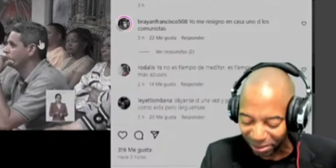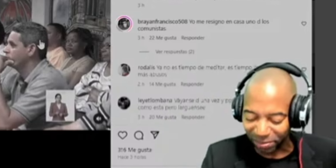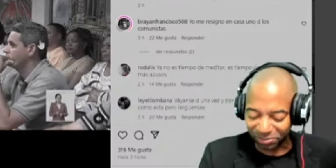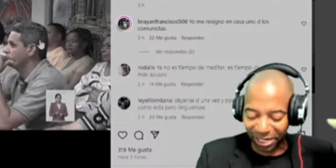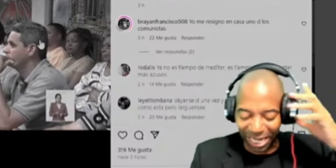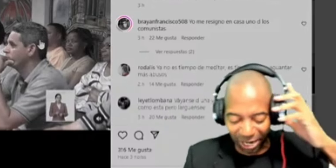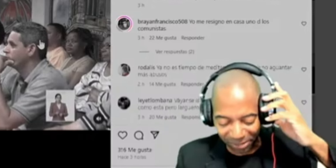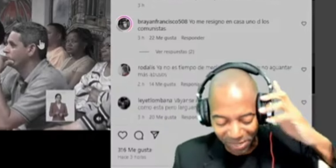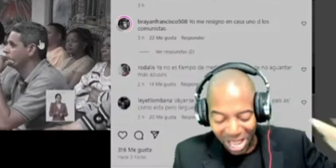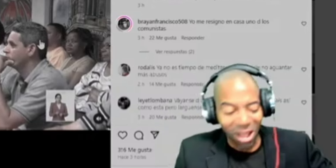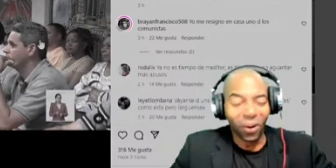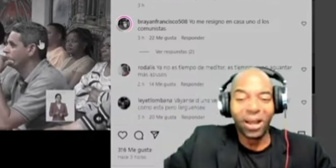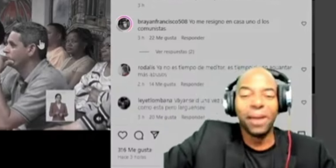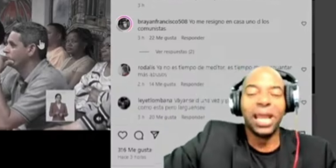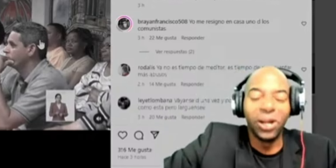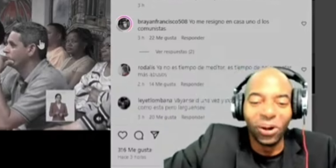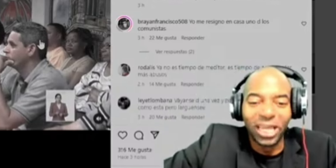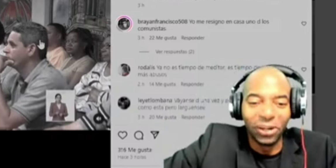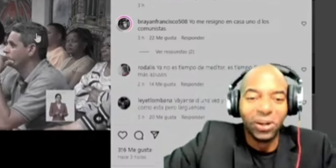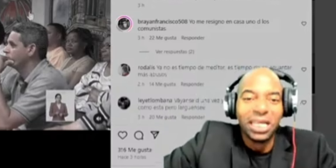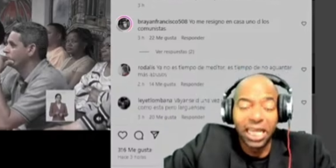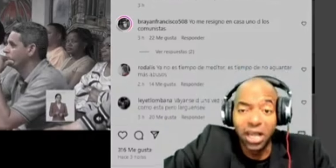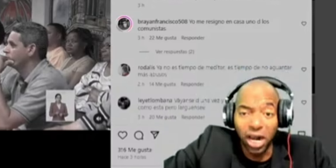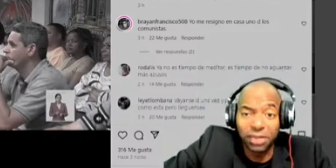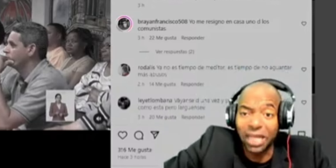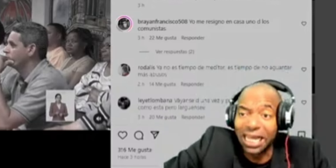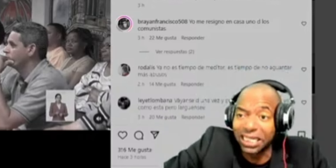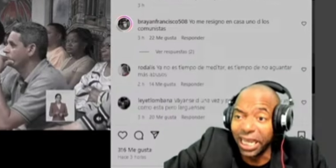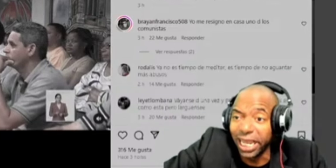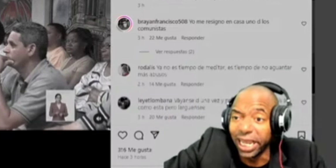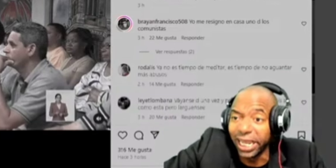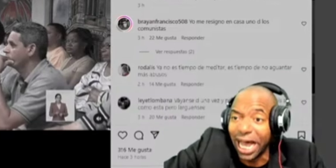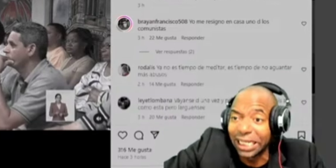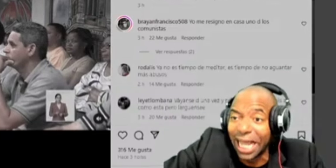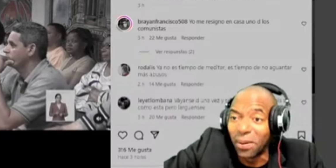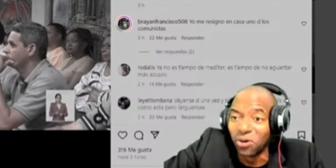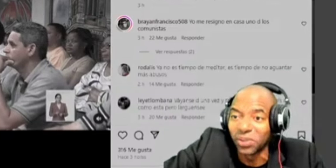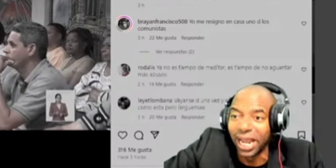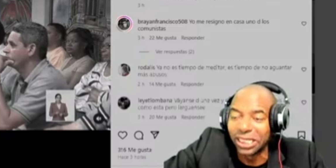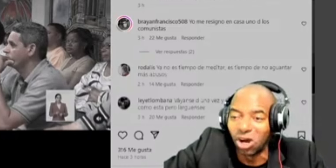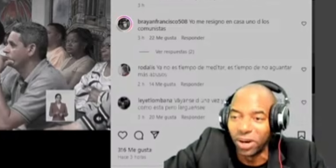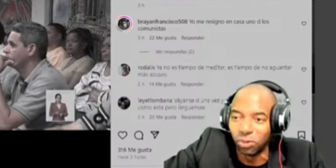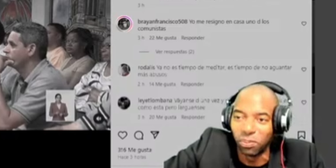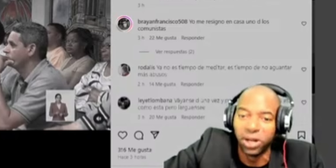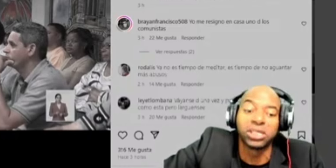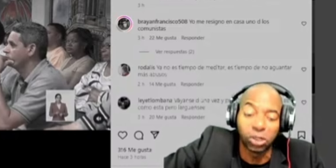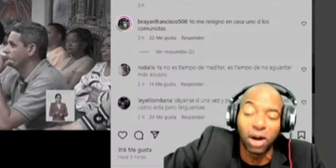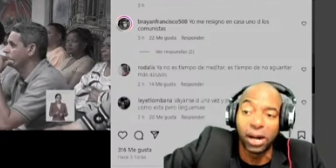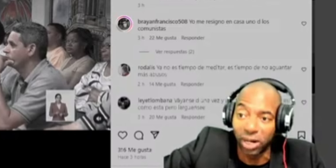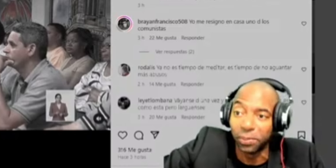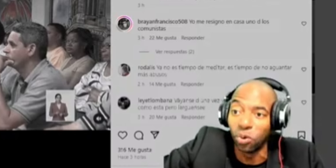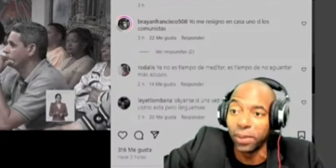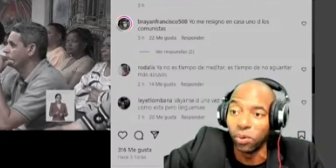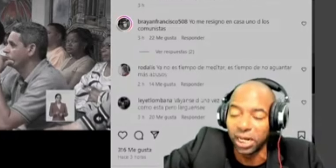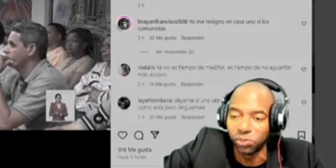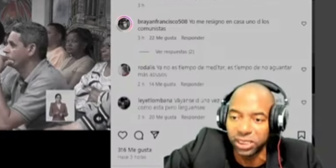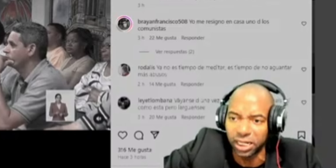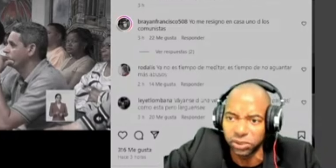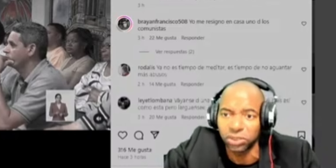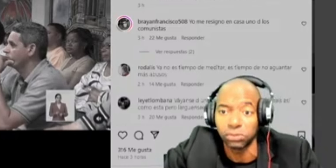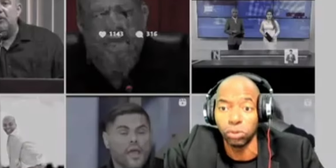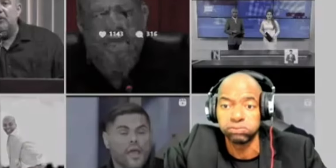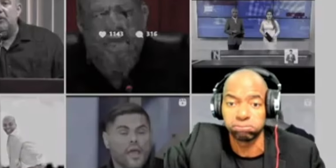bien, bien, bien, bien. De verdad que bien. Óyeme, lo quiero. Señores, así andamos en este momento. Pues esto, saluda a Paola, muy, muy,